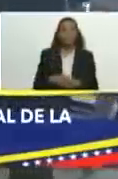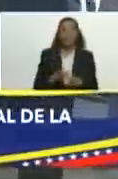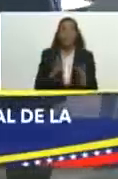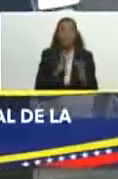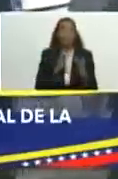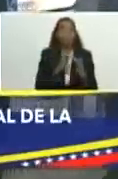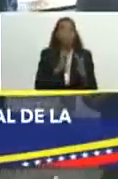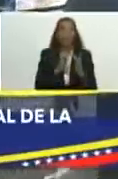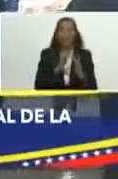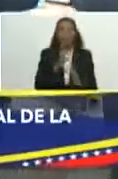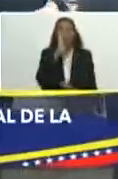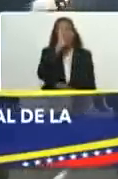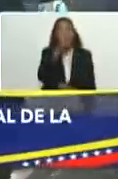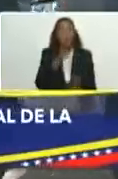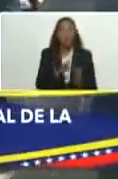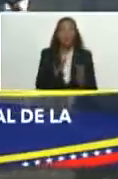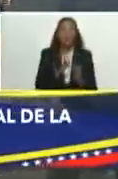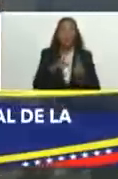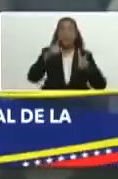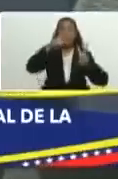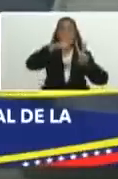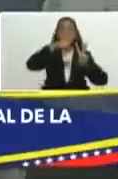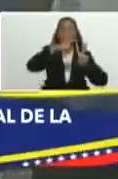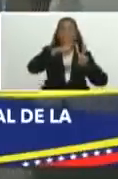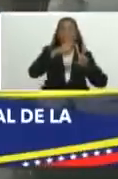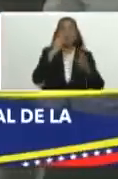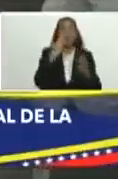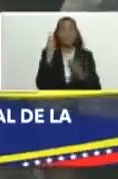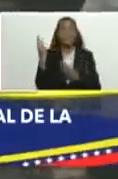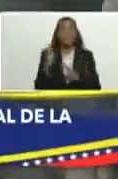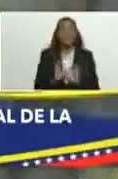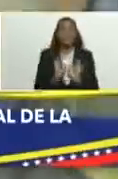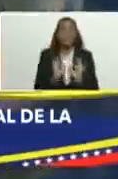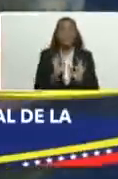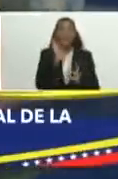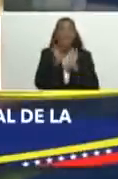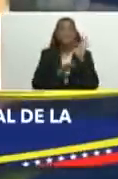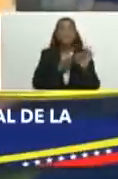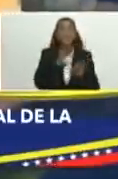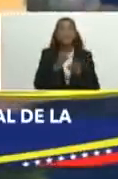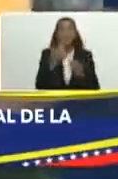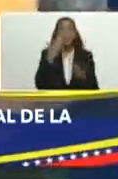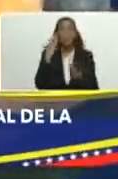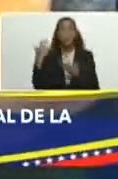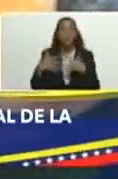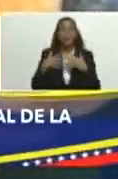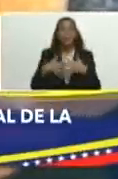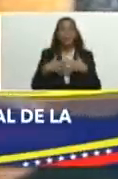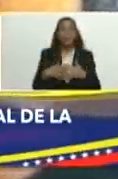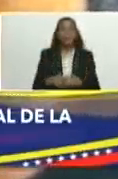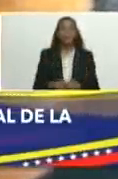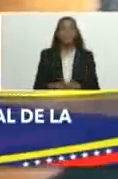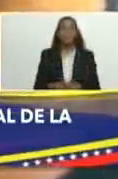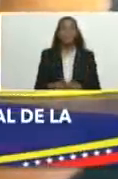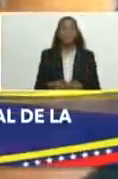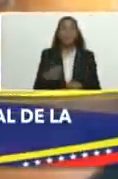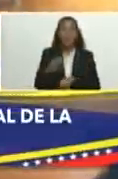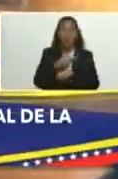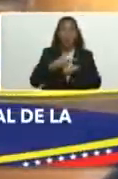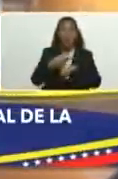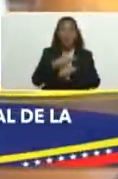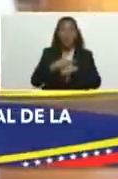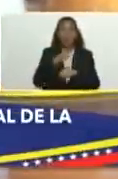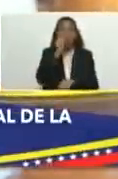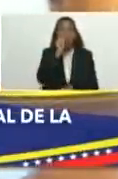directo. Okay. Por Venezolana de Televisión. Precisamente aquí estamos con el gobernador